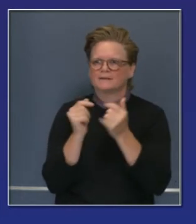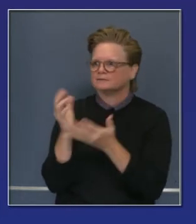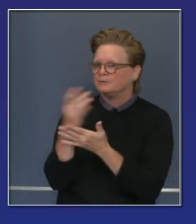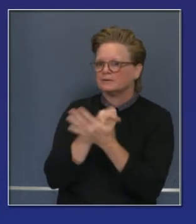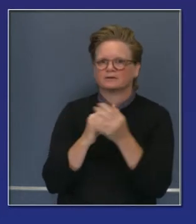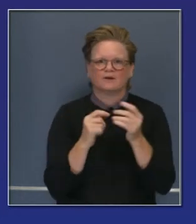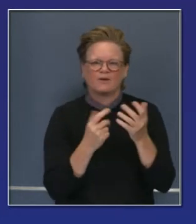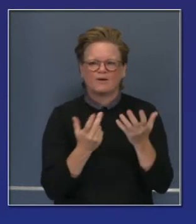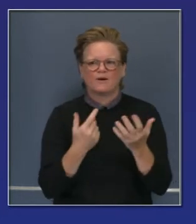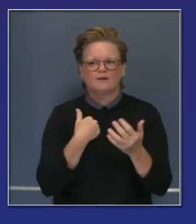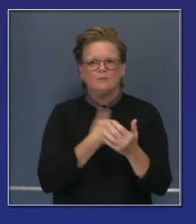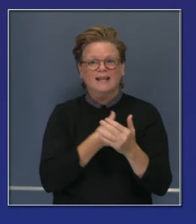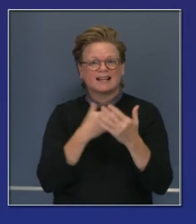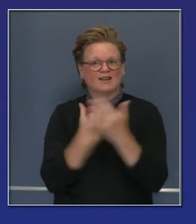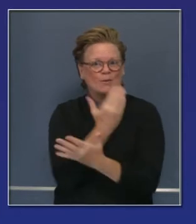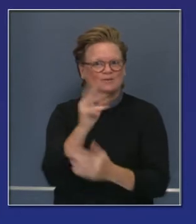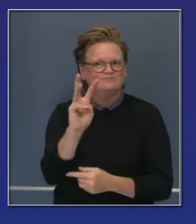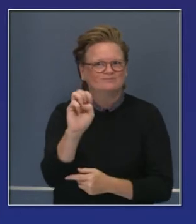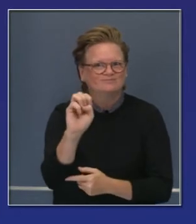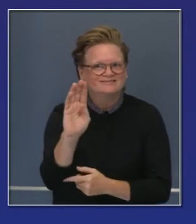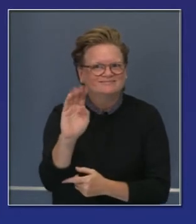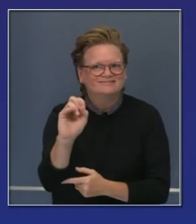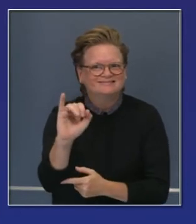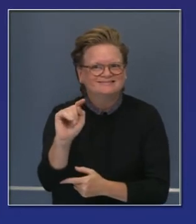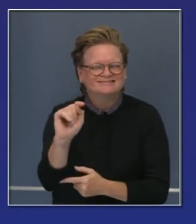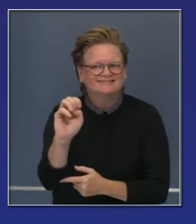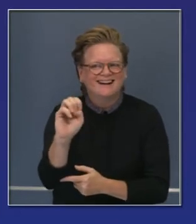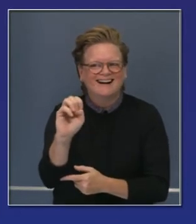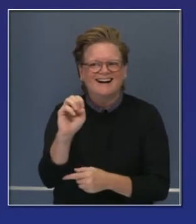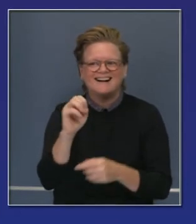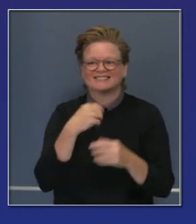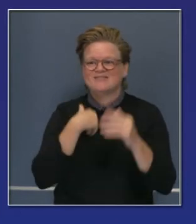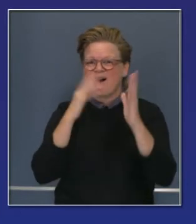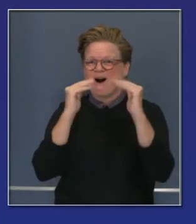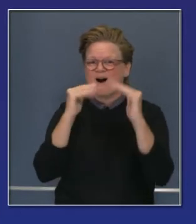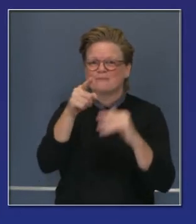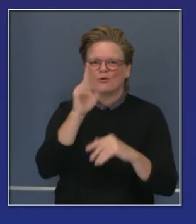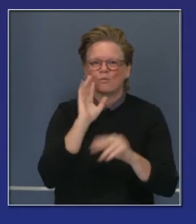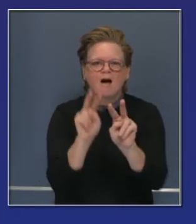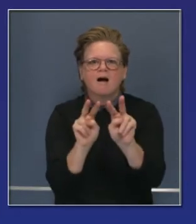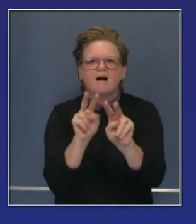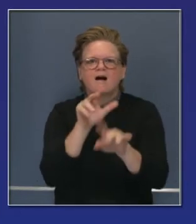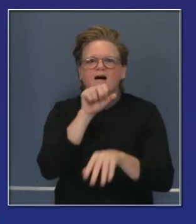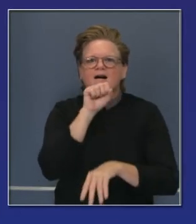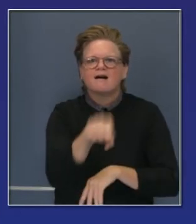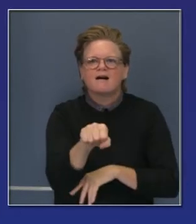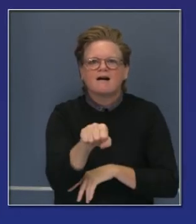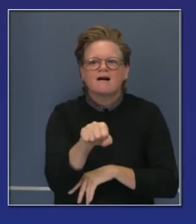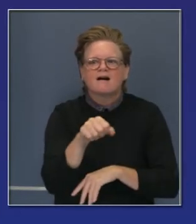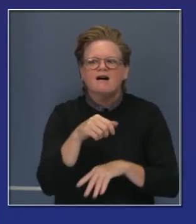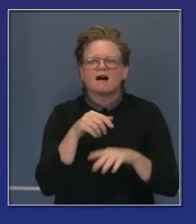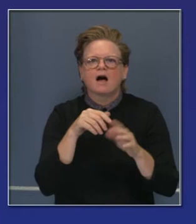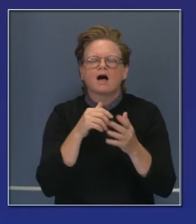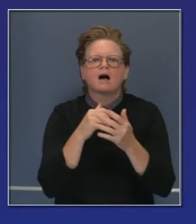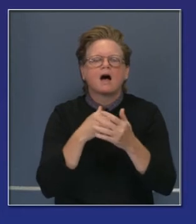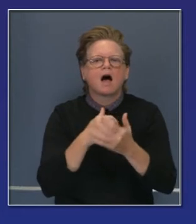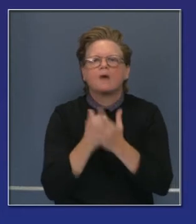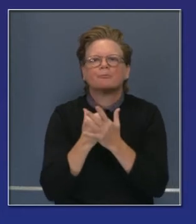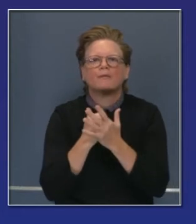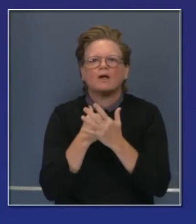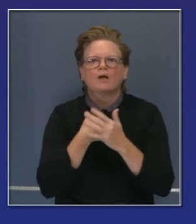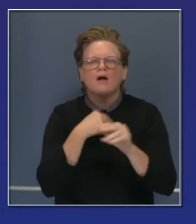web nuevo que esperamos que sea más fácil y más dinámico de utilizar para poder tener acceso a esa